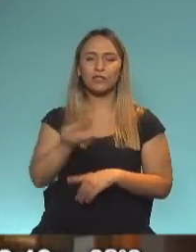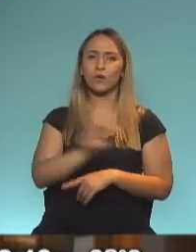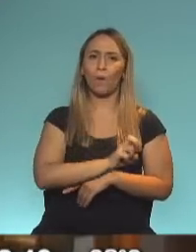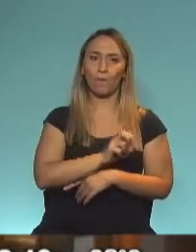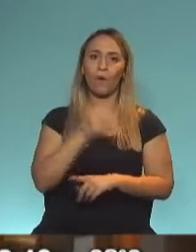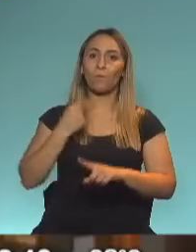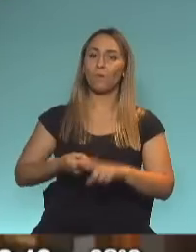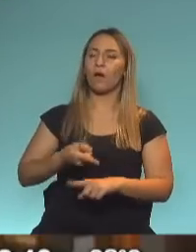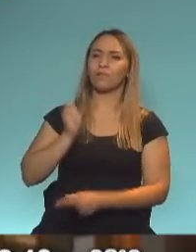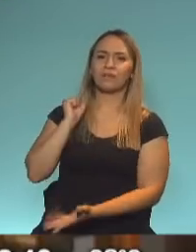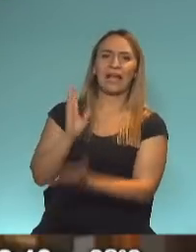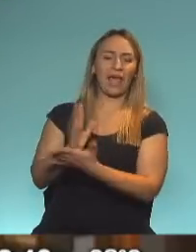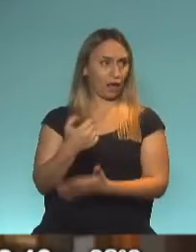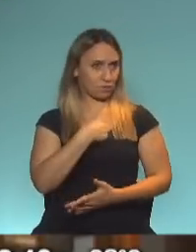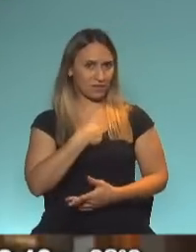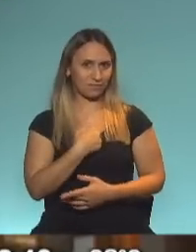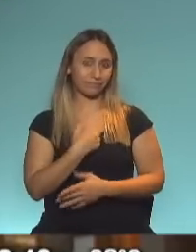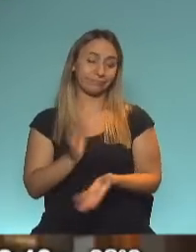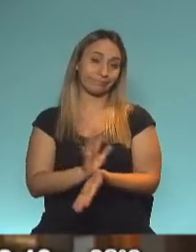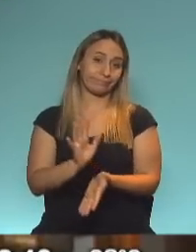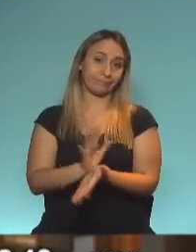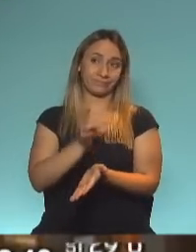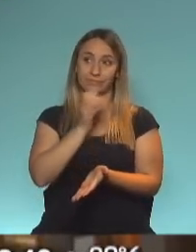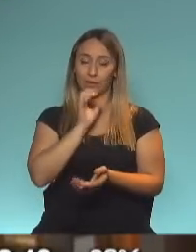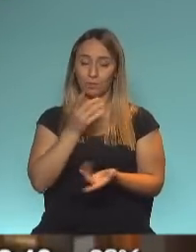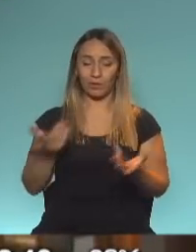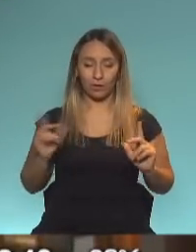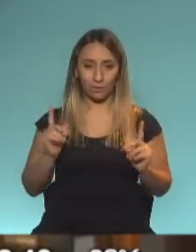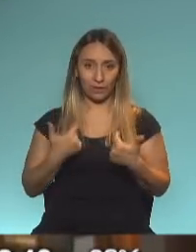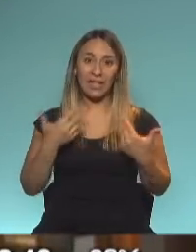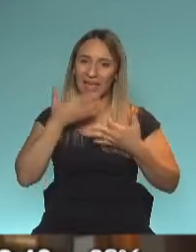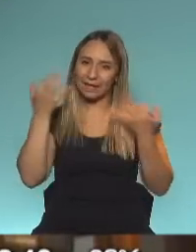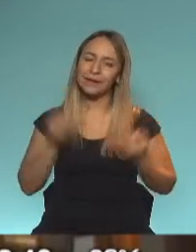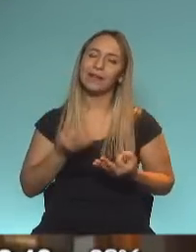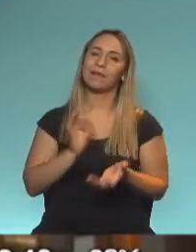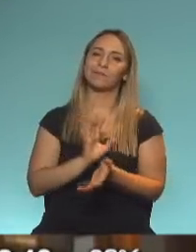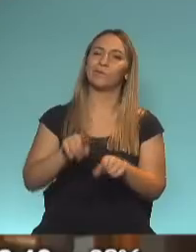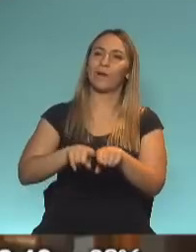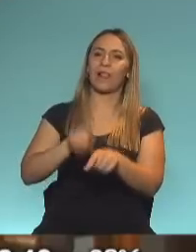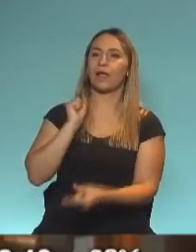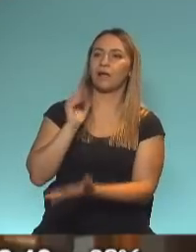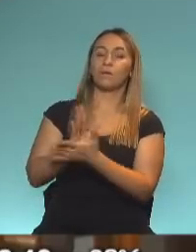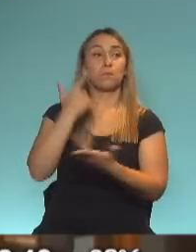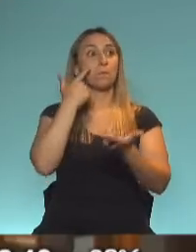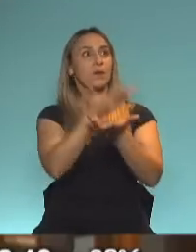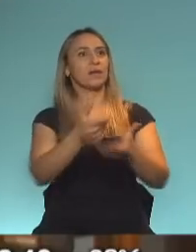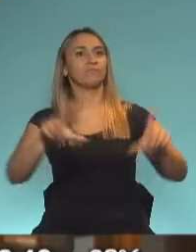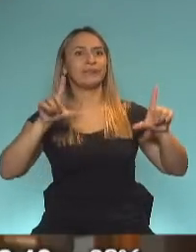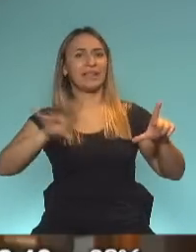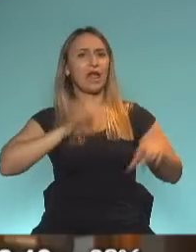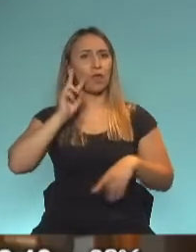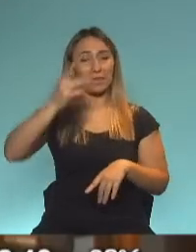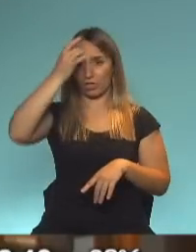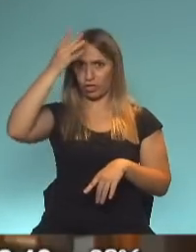mía, que fue una parodia de sentencia judicial que en realidad convalidó una sentencia mediática que viene del año